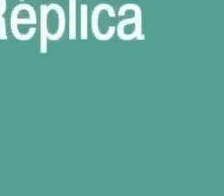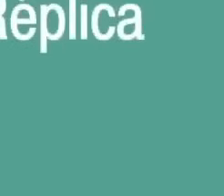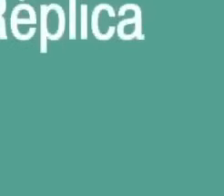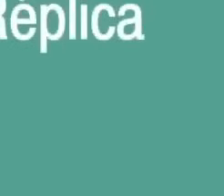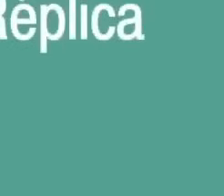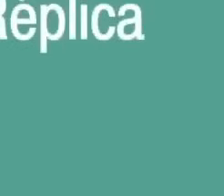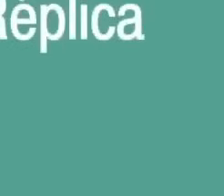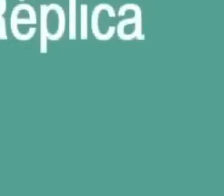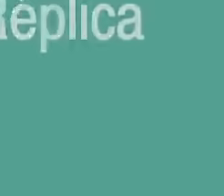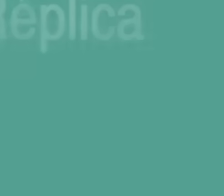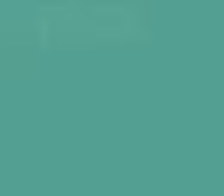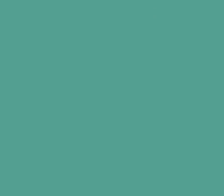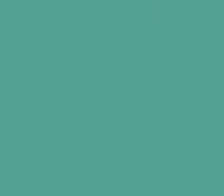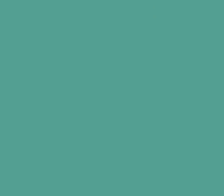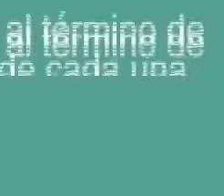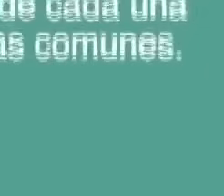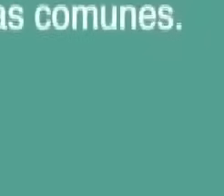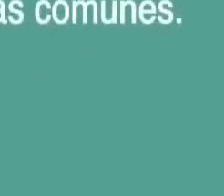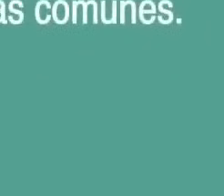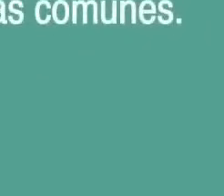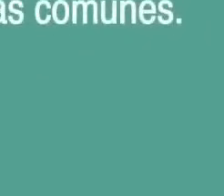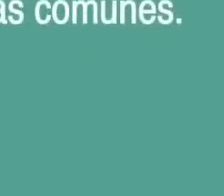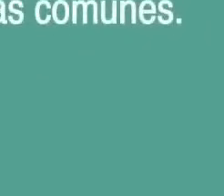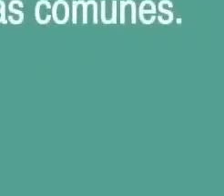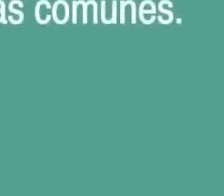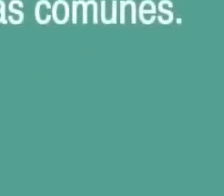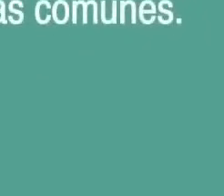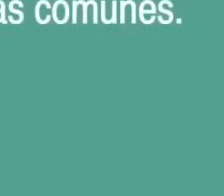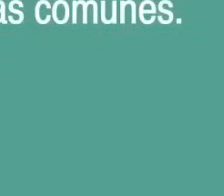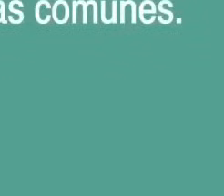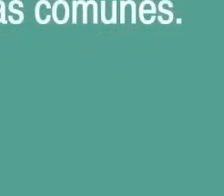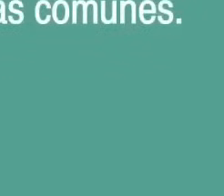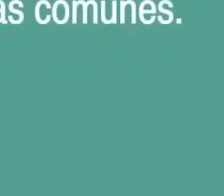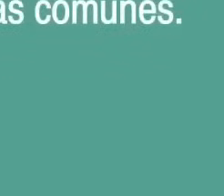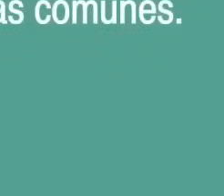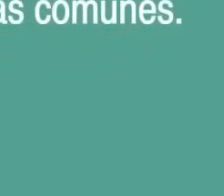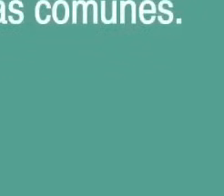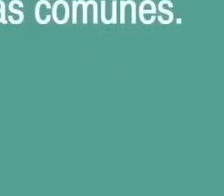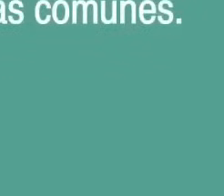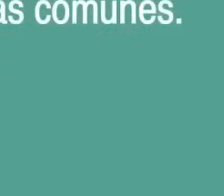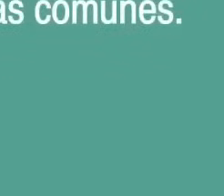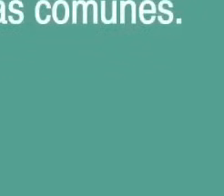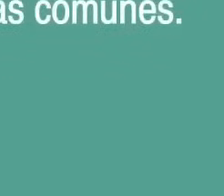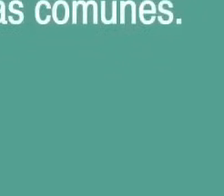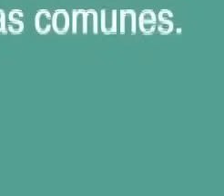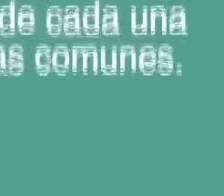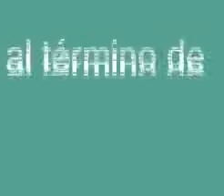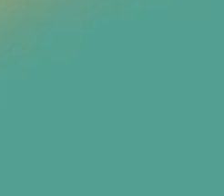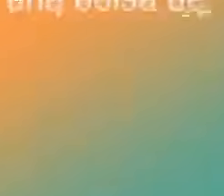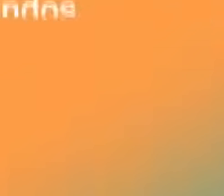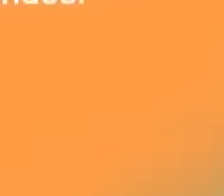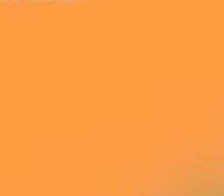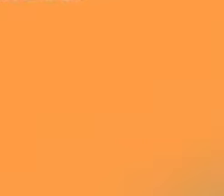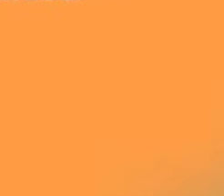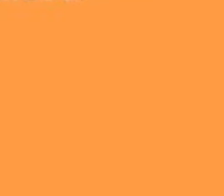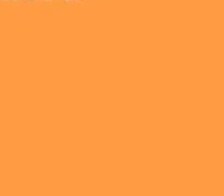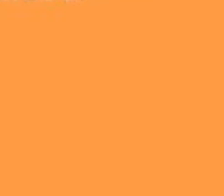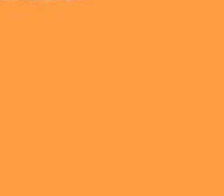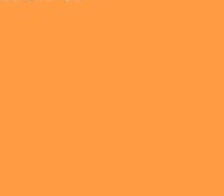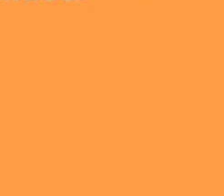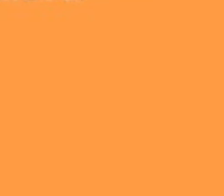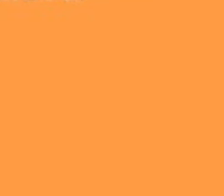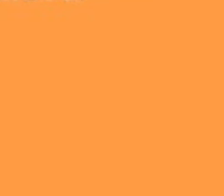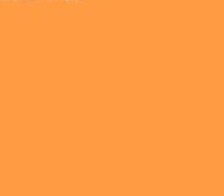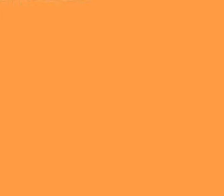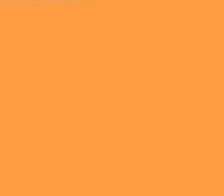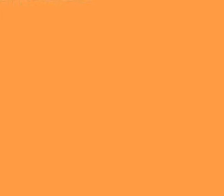caso, una contrarréplica. Esta dinámica se podrá repetir al término de las respuestas de cada una de las preguntas comunes. La bolsa de